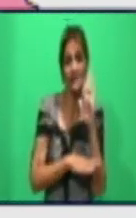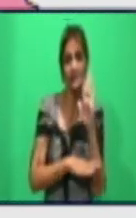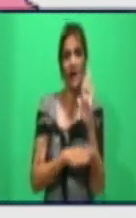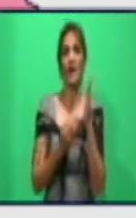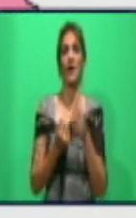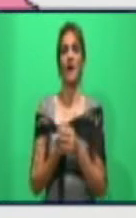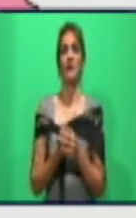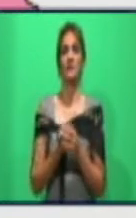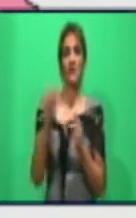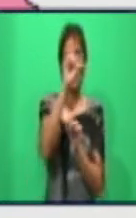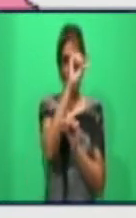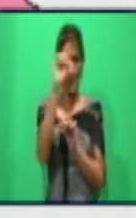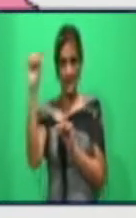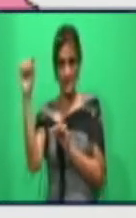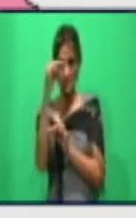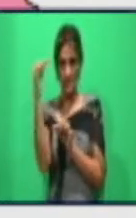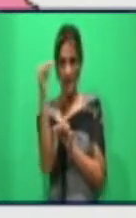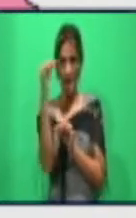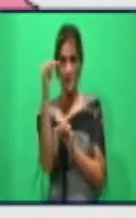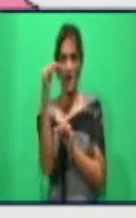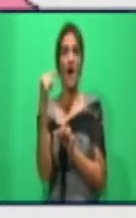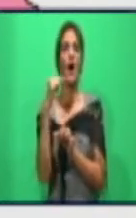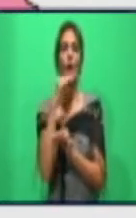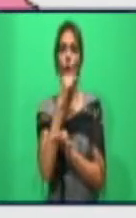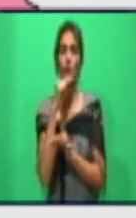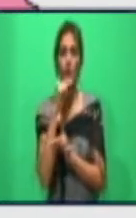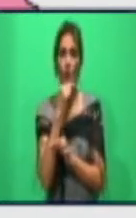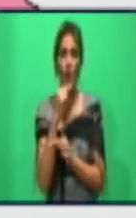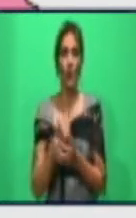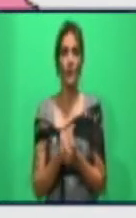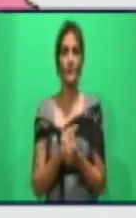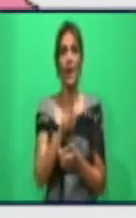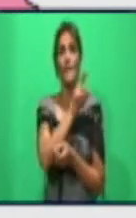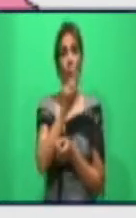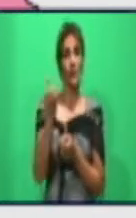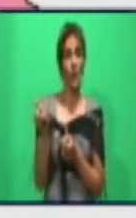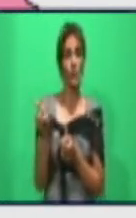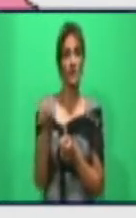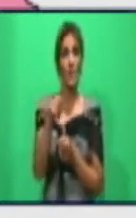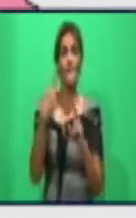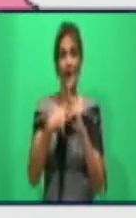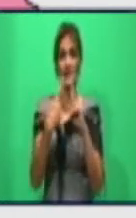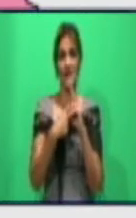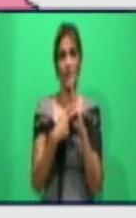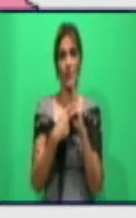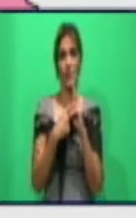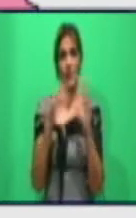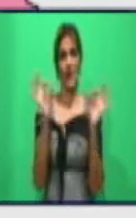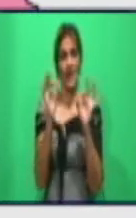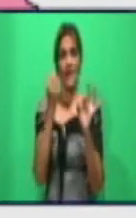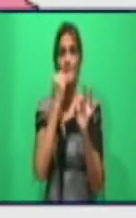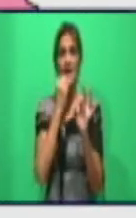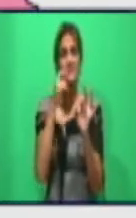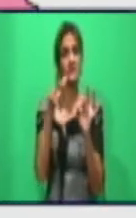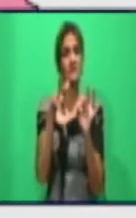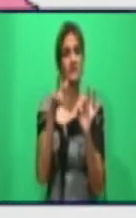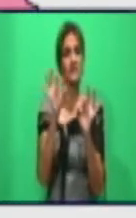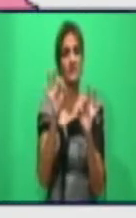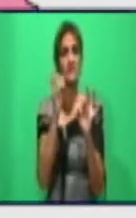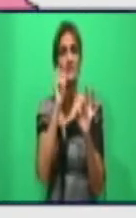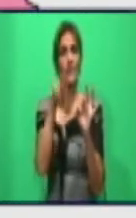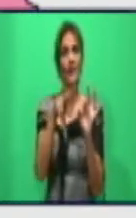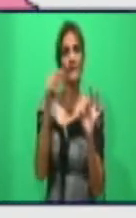porque el último caso que aparecía que era que aparecía hoy más vayamos solamente tiene 10 casos menos y